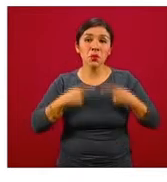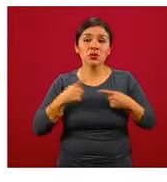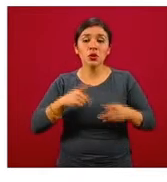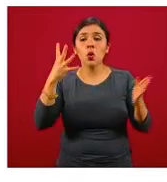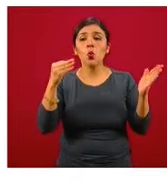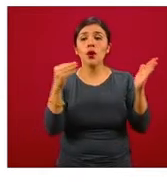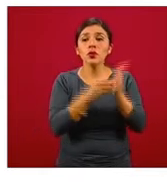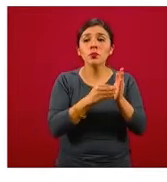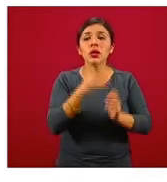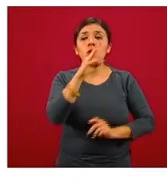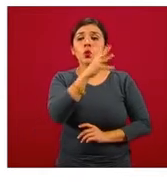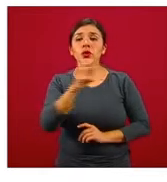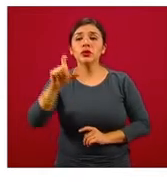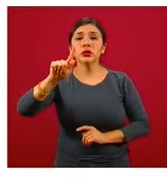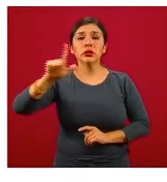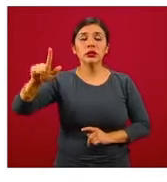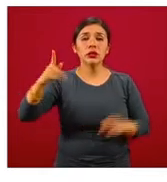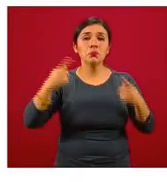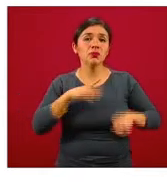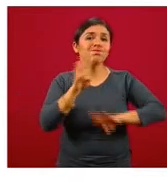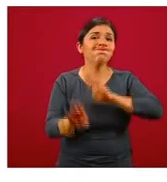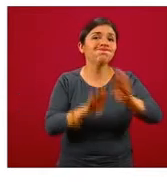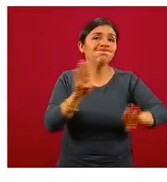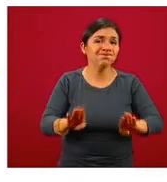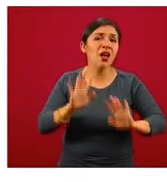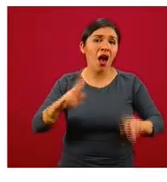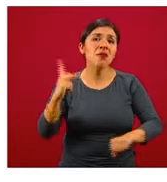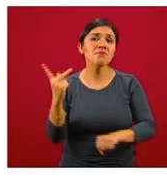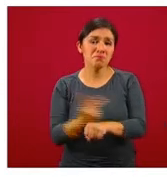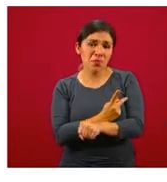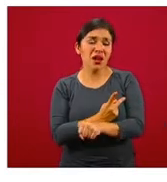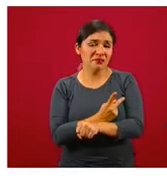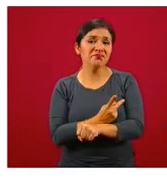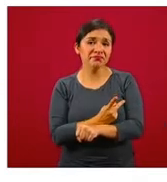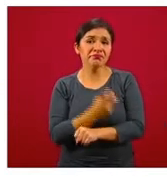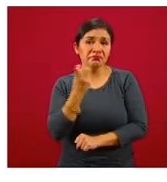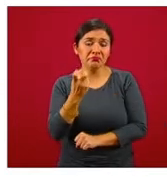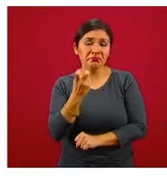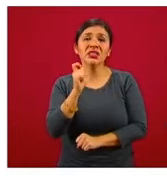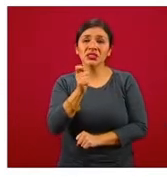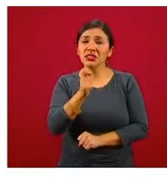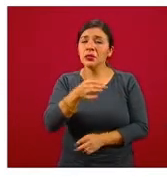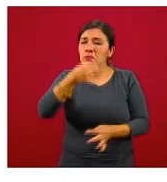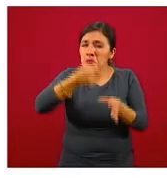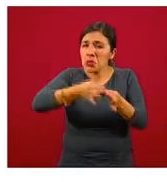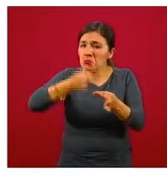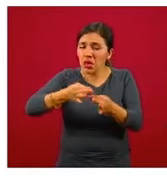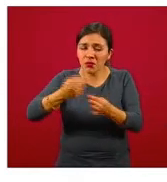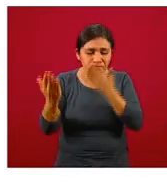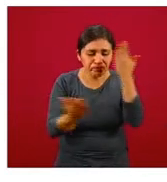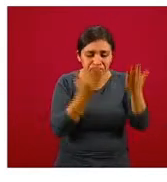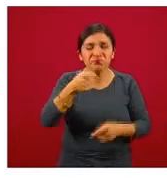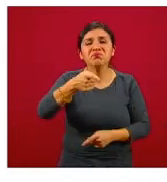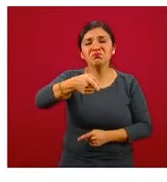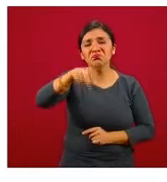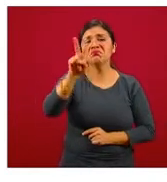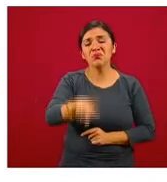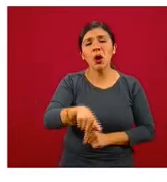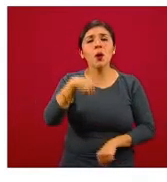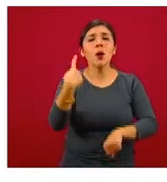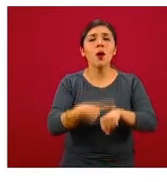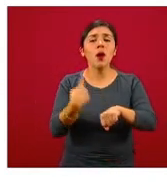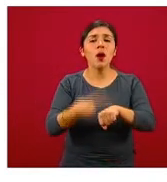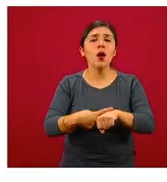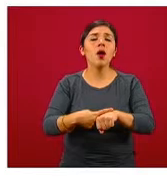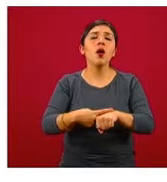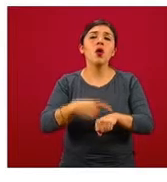4.477 defunciones unfortunate que hasta el momento han 4,477 ocurrido, que deaths. tienen un These are resultado people positivo que who have confirma confirmed, que la have a